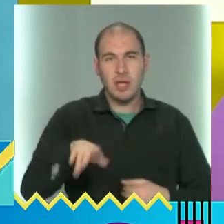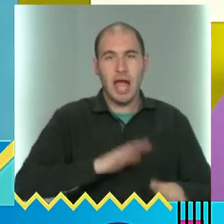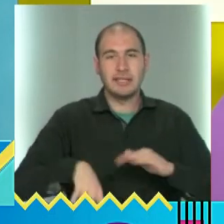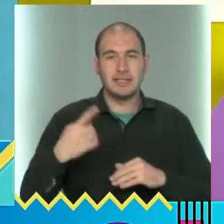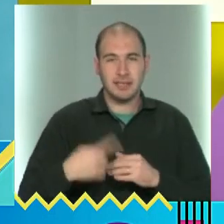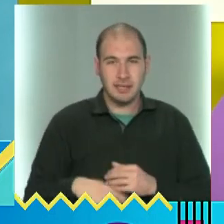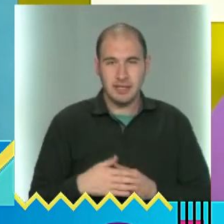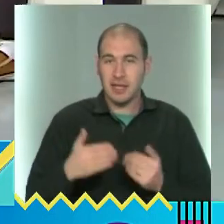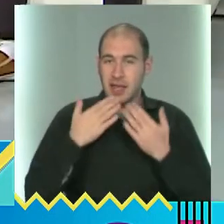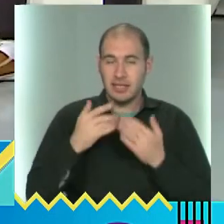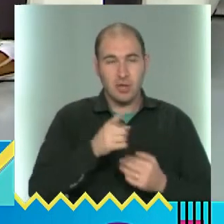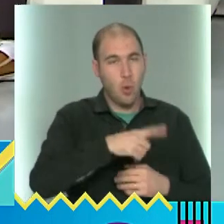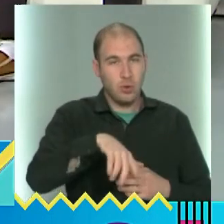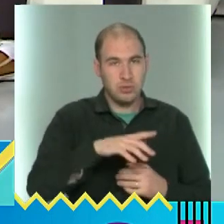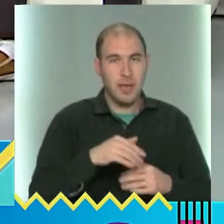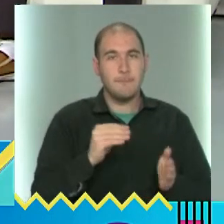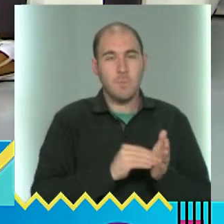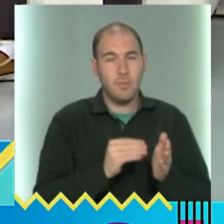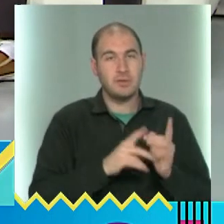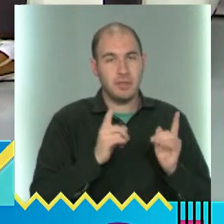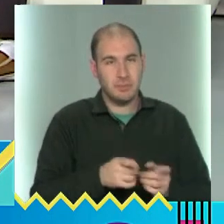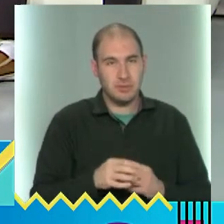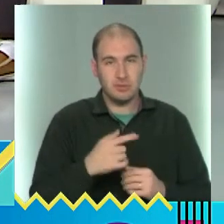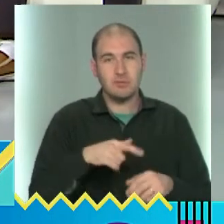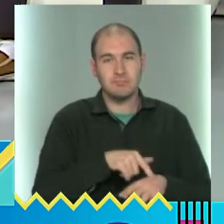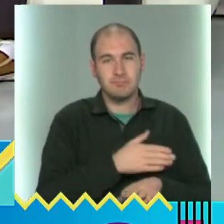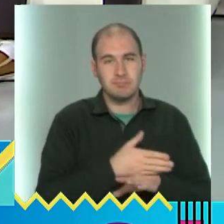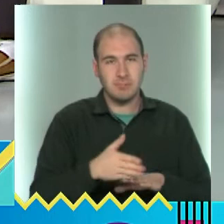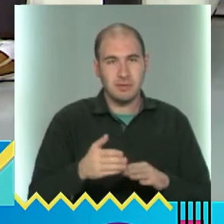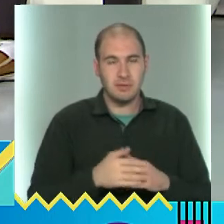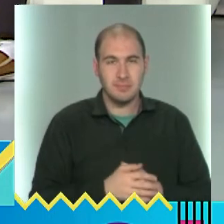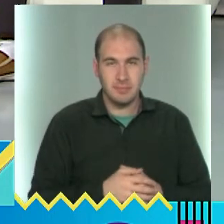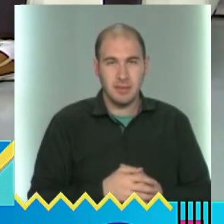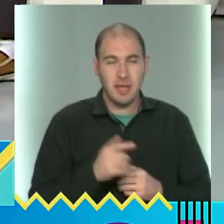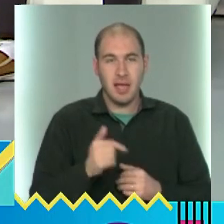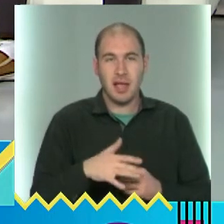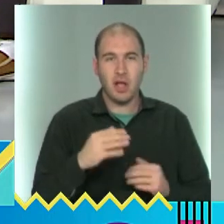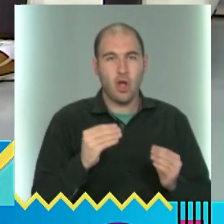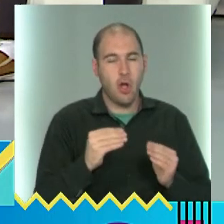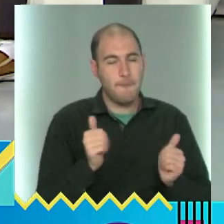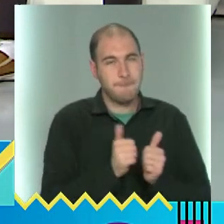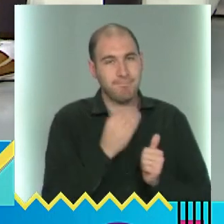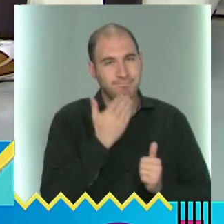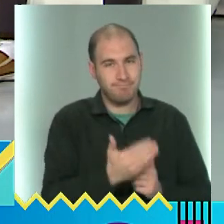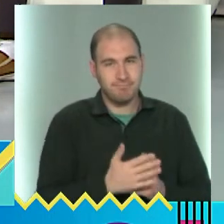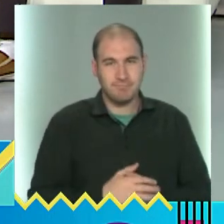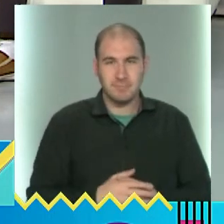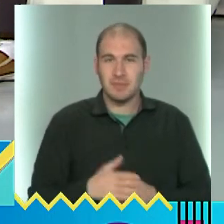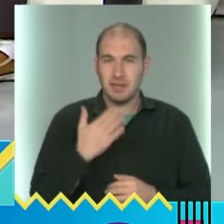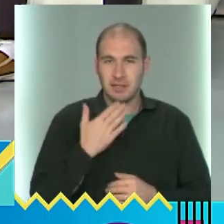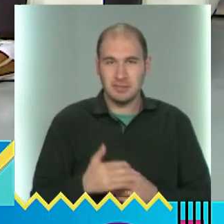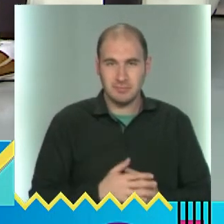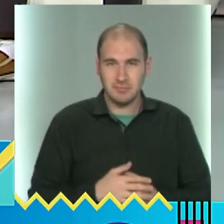haciendo. Gracias y bueno, por este momento tan especial que logramos pasar aquí en esta hermosa compañía. Muchísimas gracias. Generar la